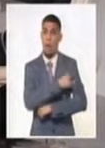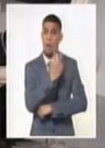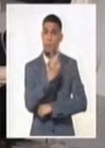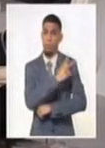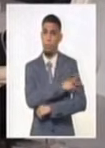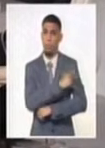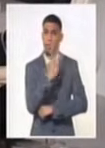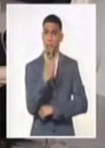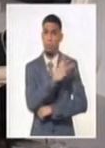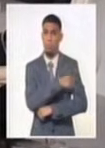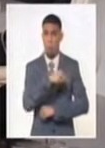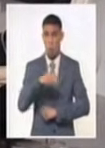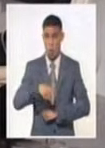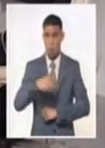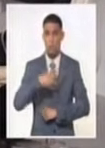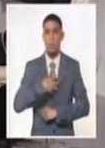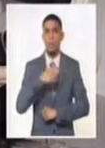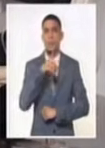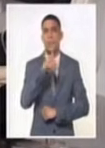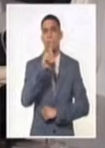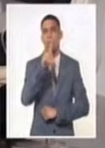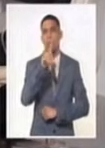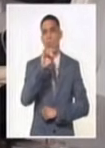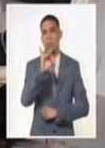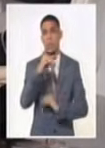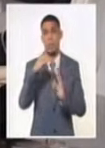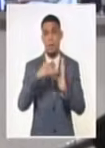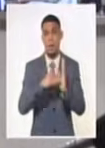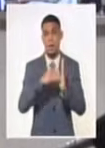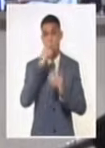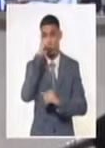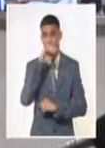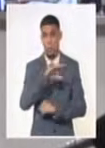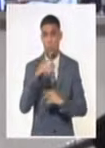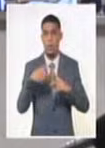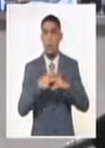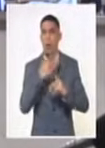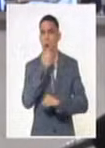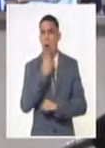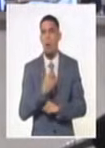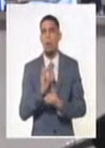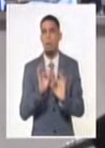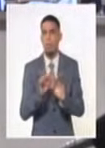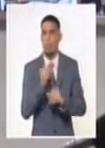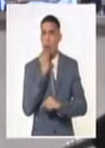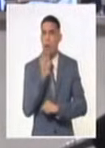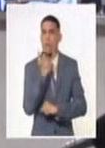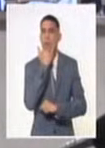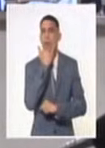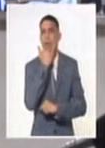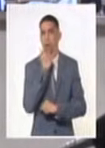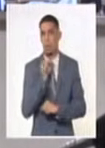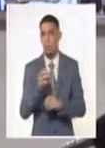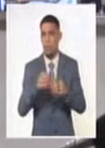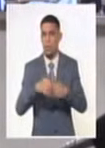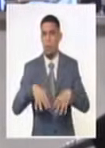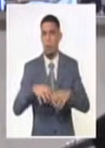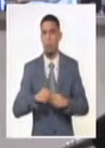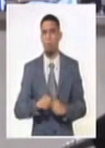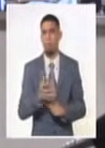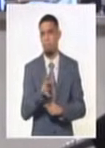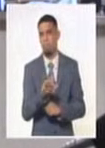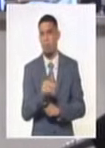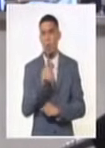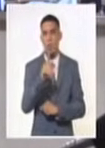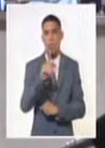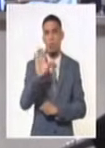unos 17.000 niños y adolescentes que han quedado en esa situación en el país, y bueno, eso no llega al 1% de nuestra matrícula,